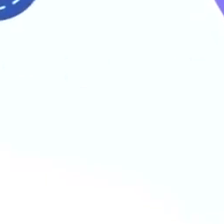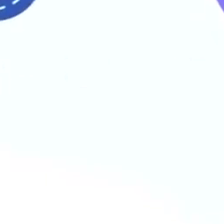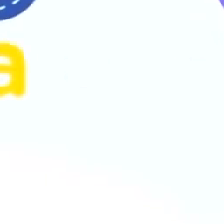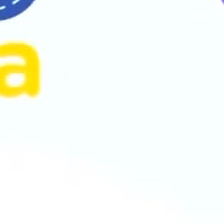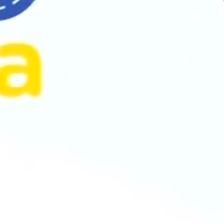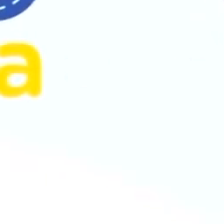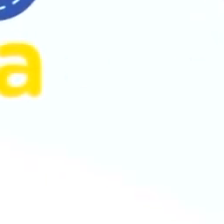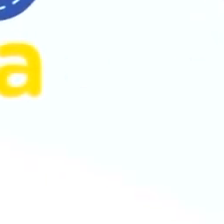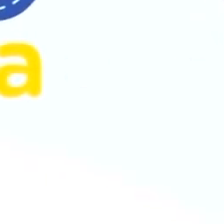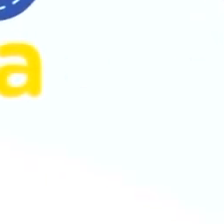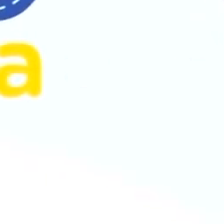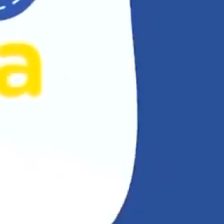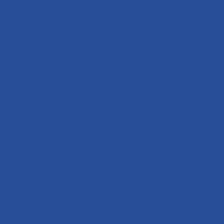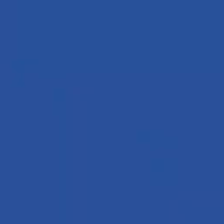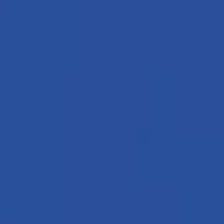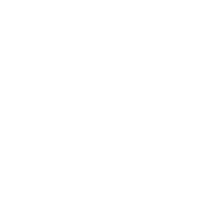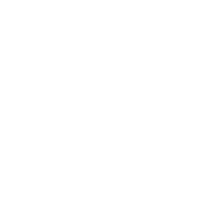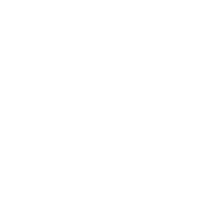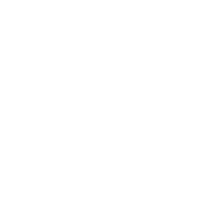Aprendo en Casa.